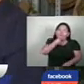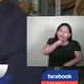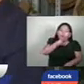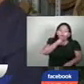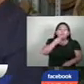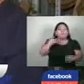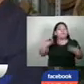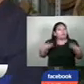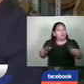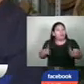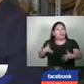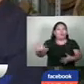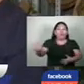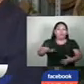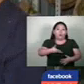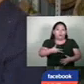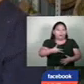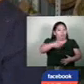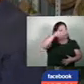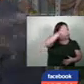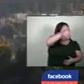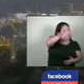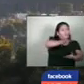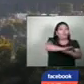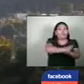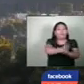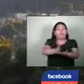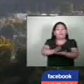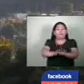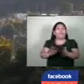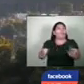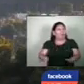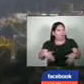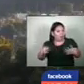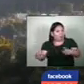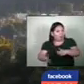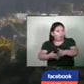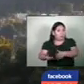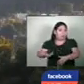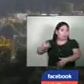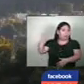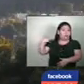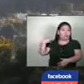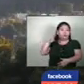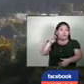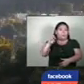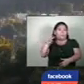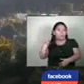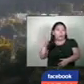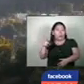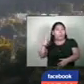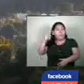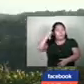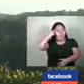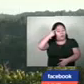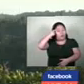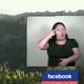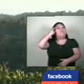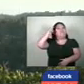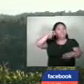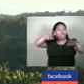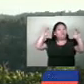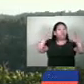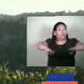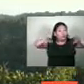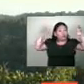poderlos compartir con más personas. Todo comenzó en el año 2012. Recuerdan que una tormenta dejó a